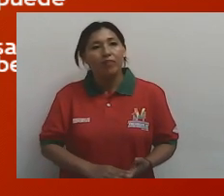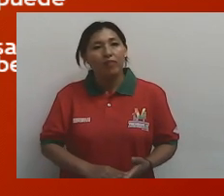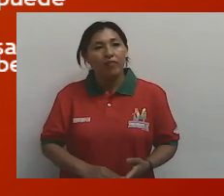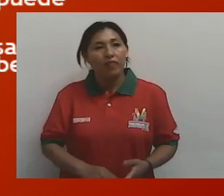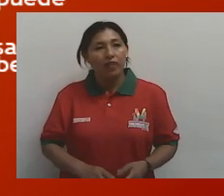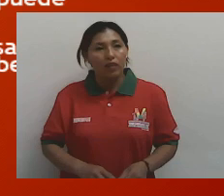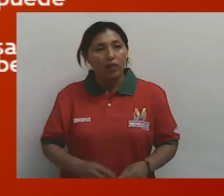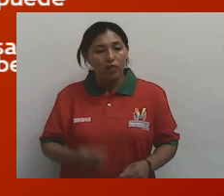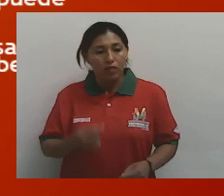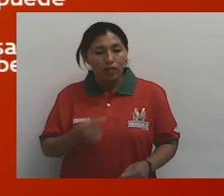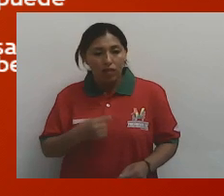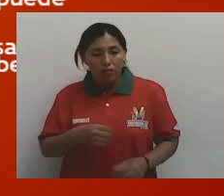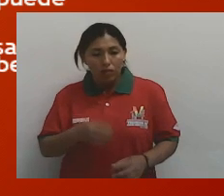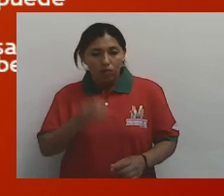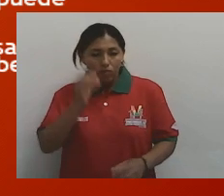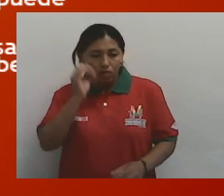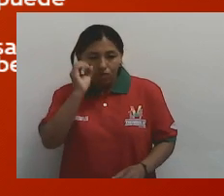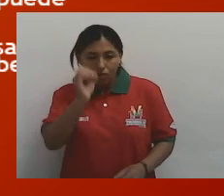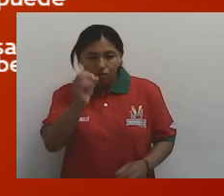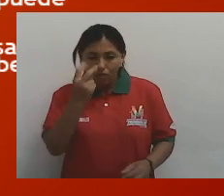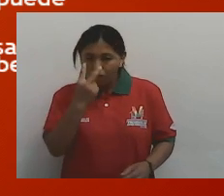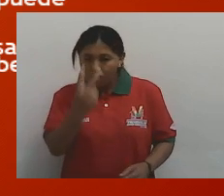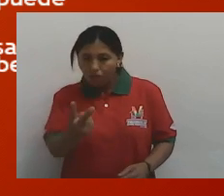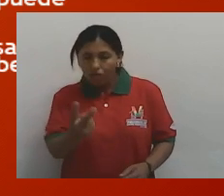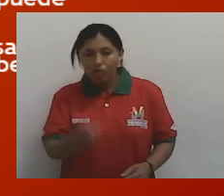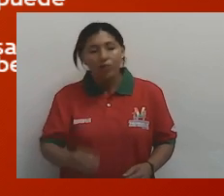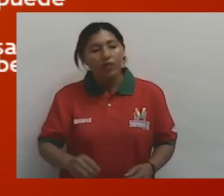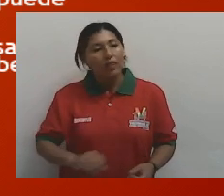enfocar este tema de las sustituciones.